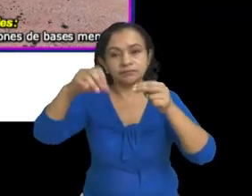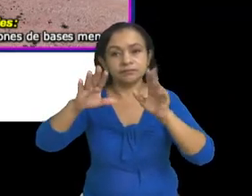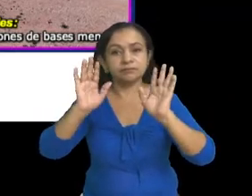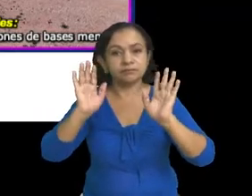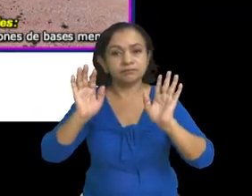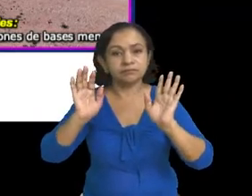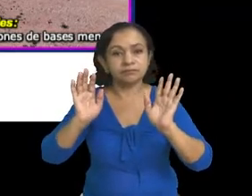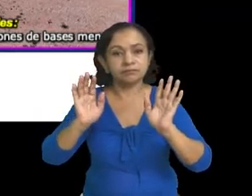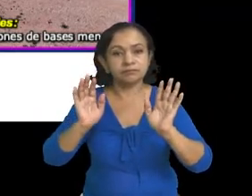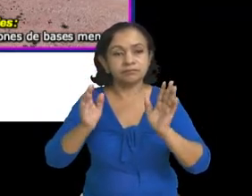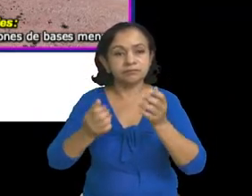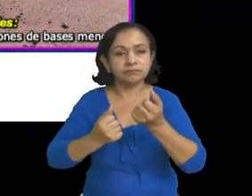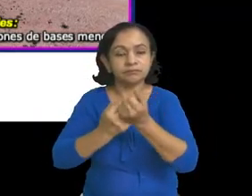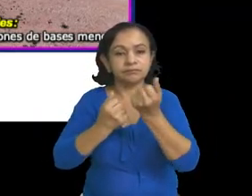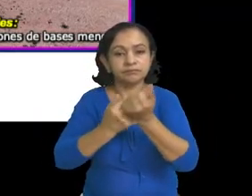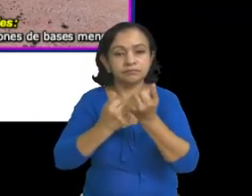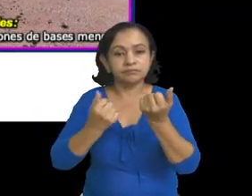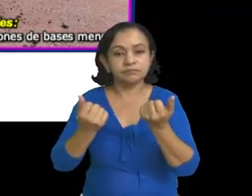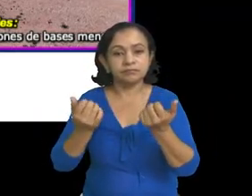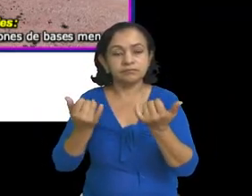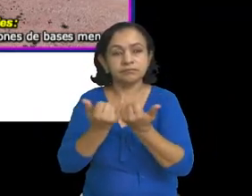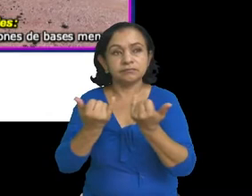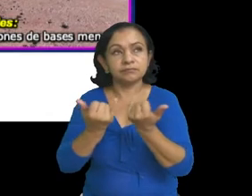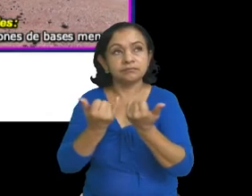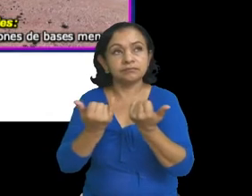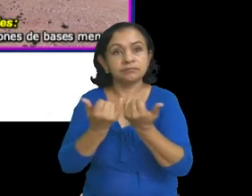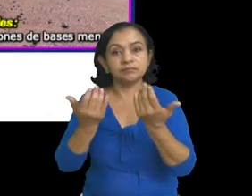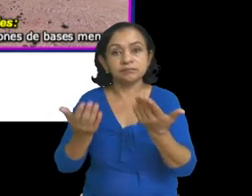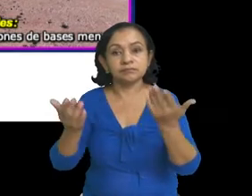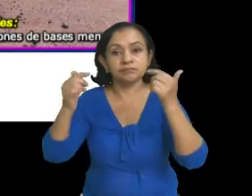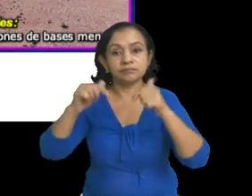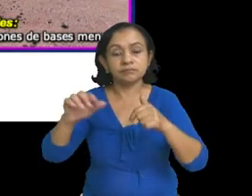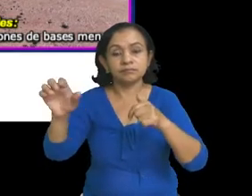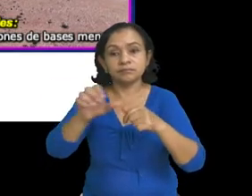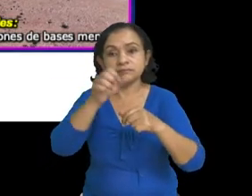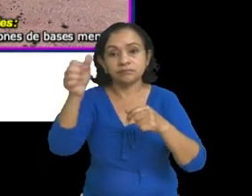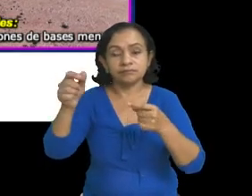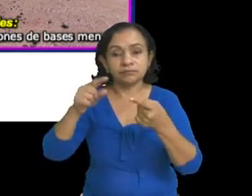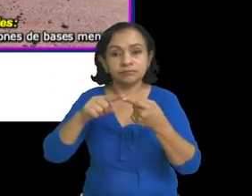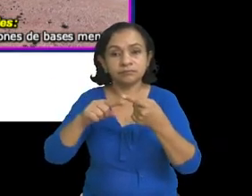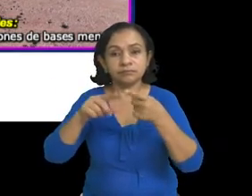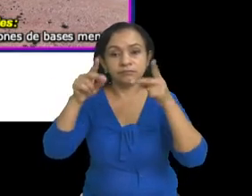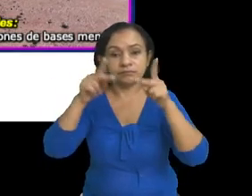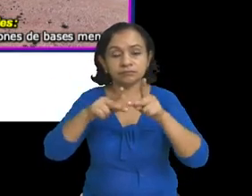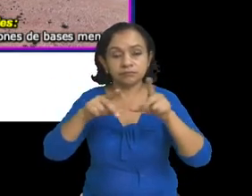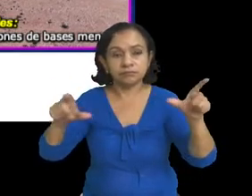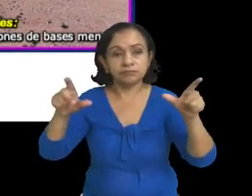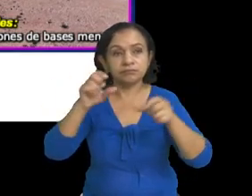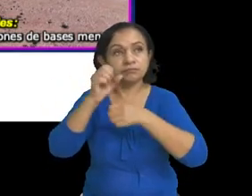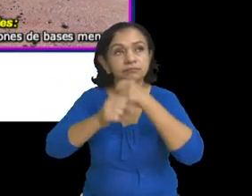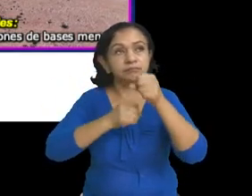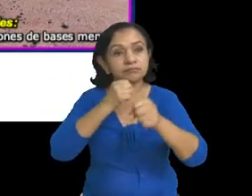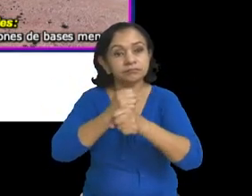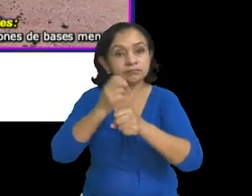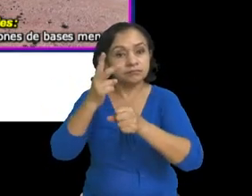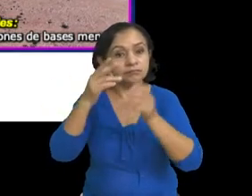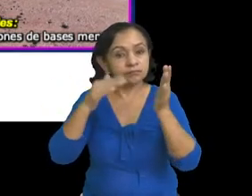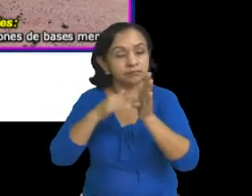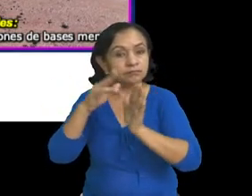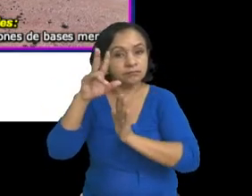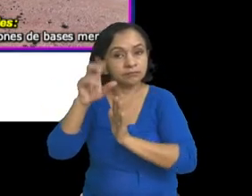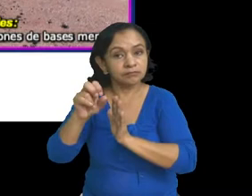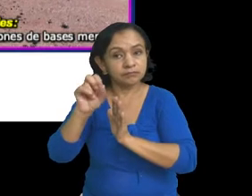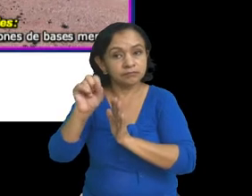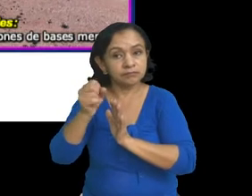Claro, complementan en ese momento. Y ahí ahora, si seguimos con el plan del año 2020, claro. Tenemos